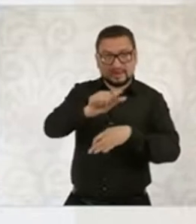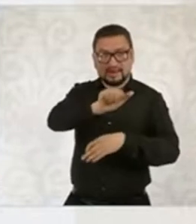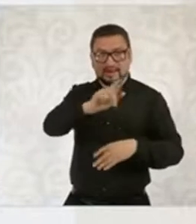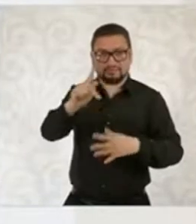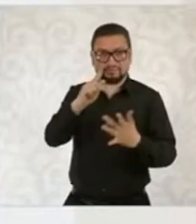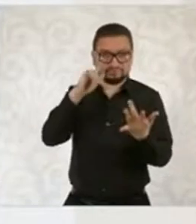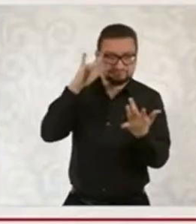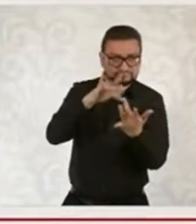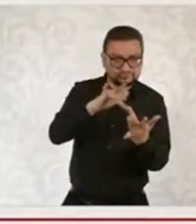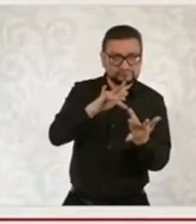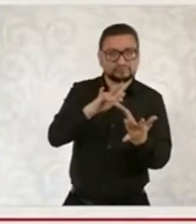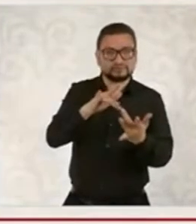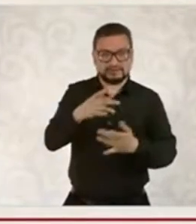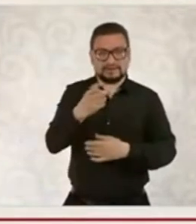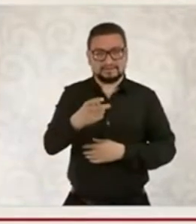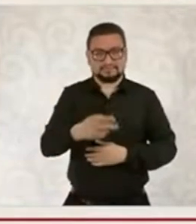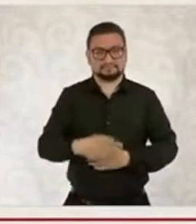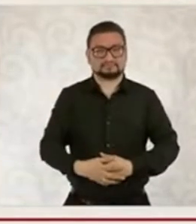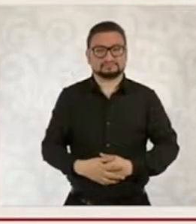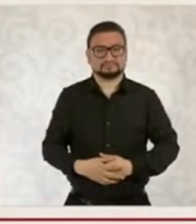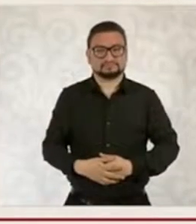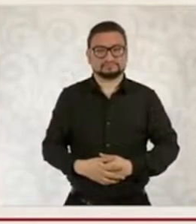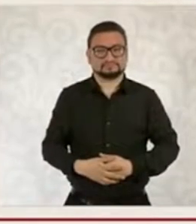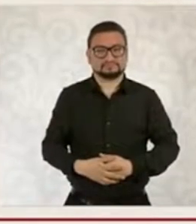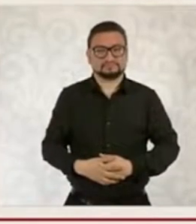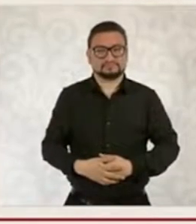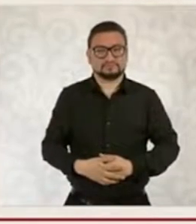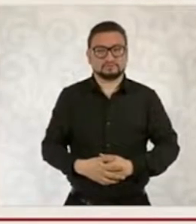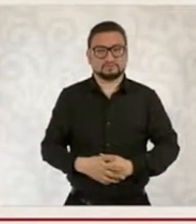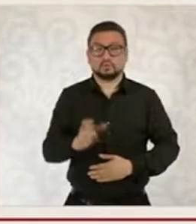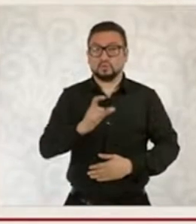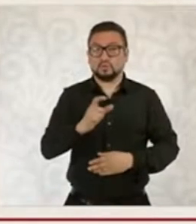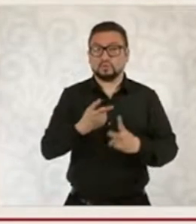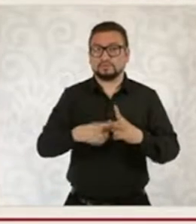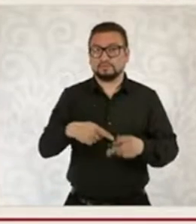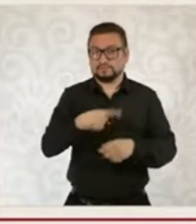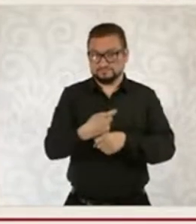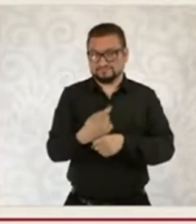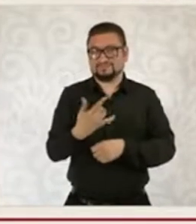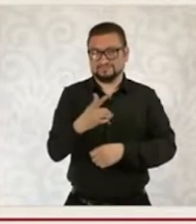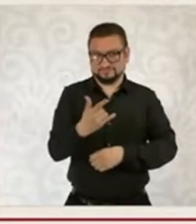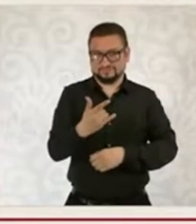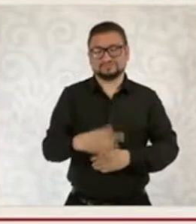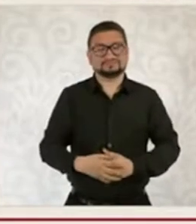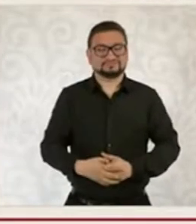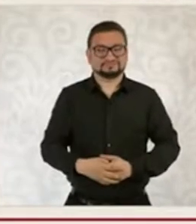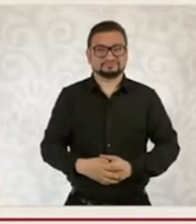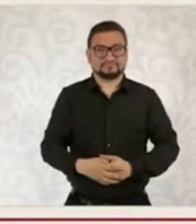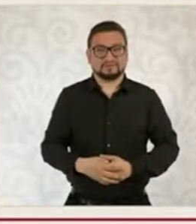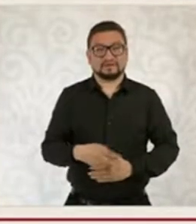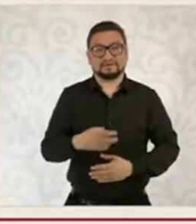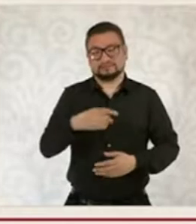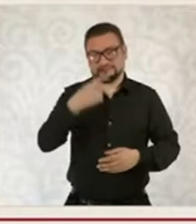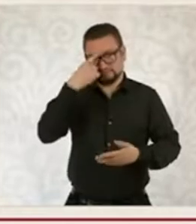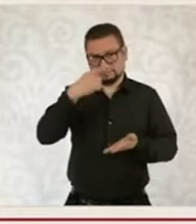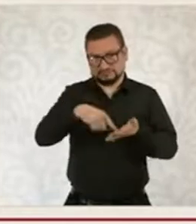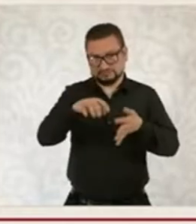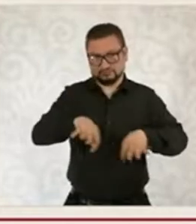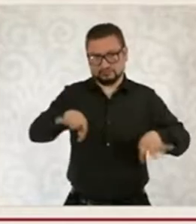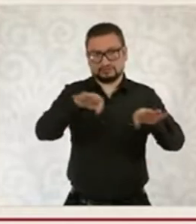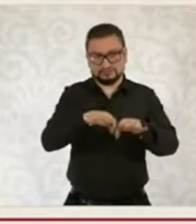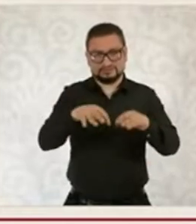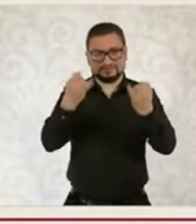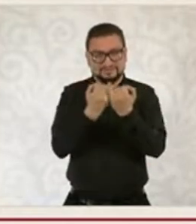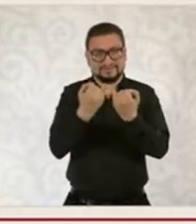plataformas digitales que inició el 1 de julio. Y también creo que es importante señalar